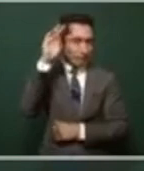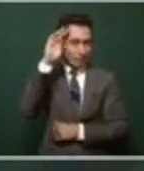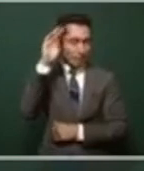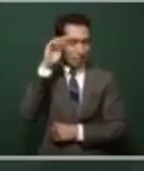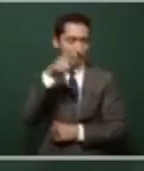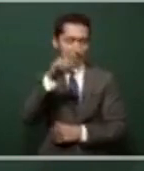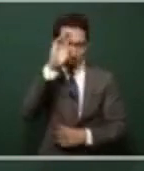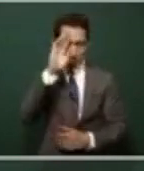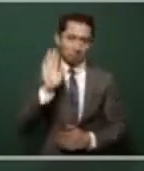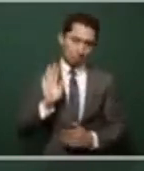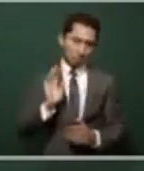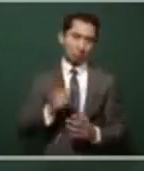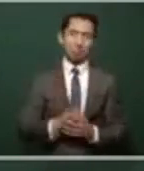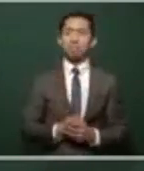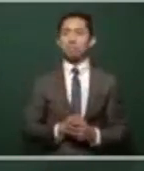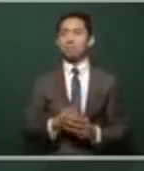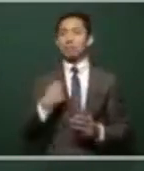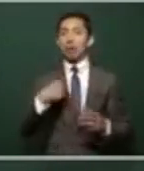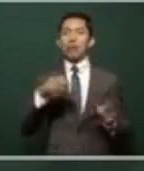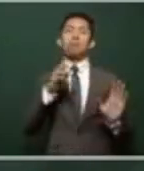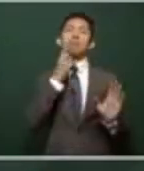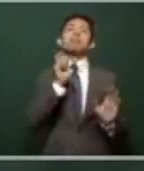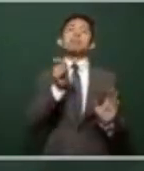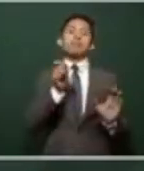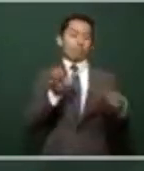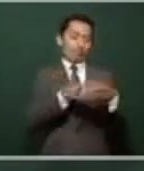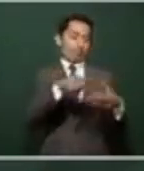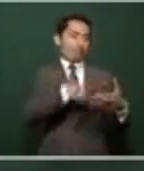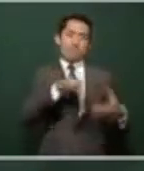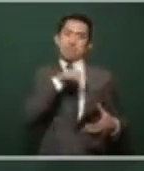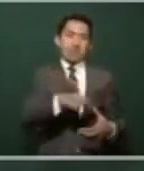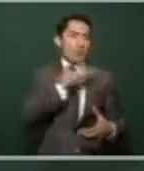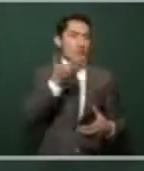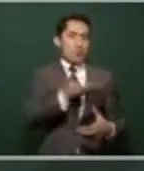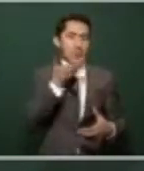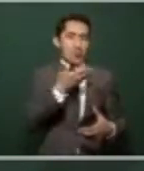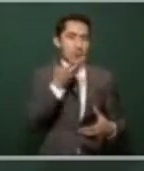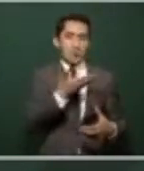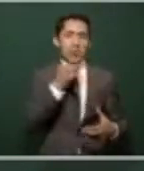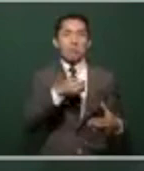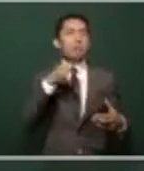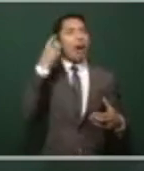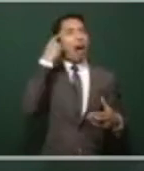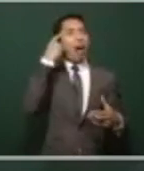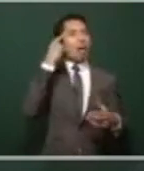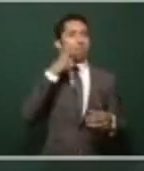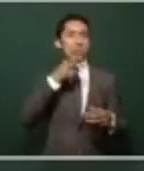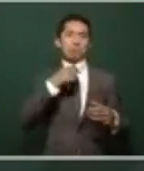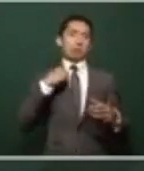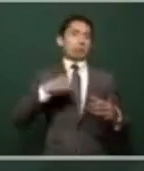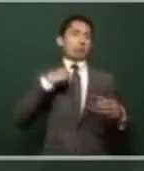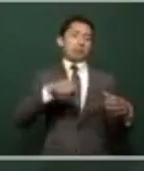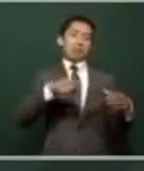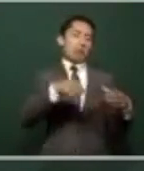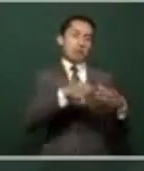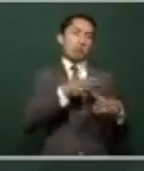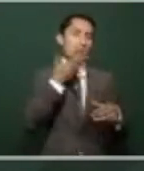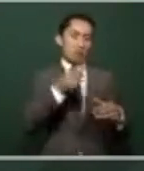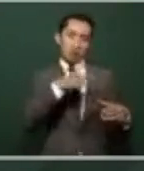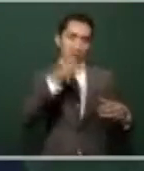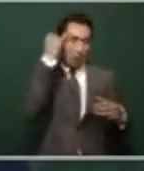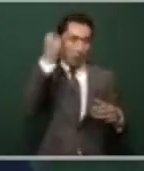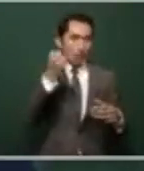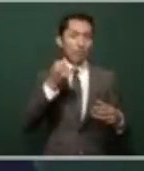Yo digo los conservadores. Entonces, en el Congreso, ojalá y